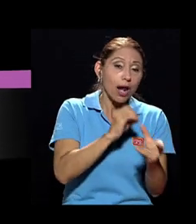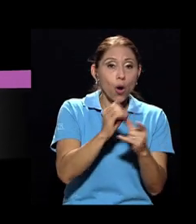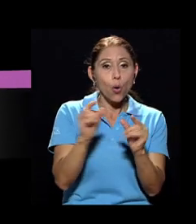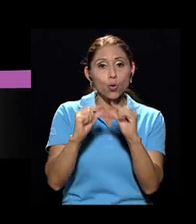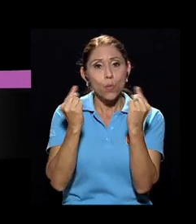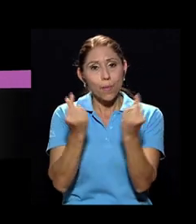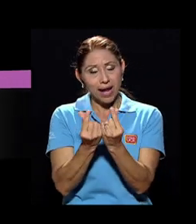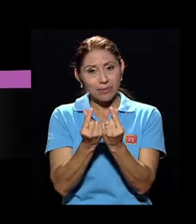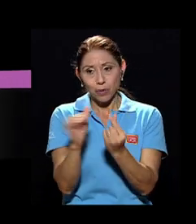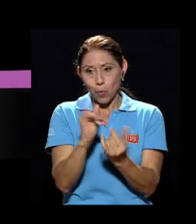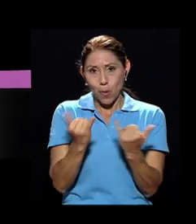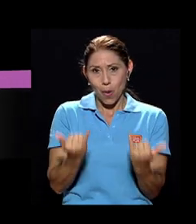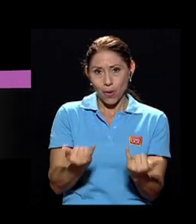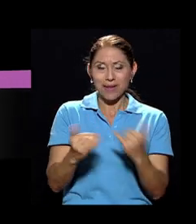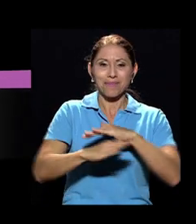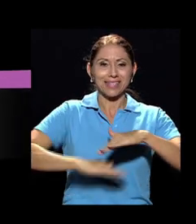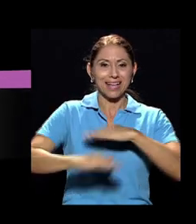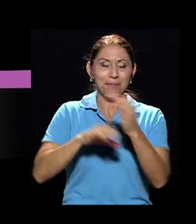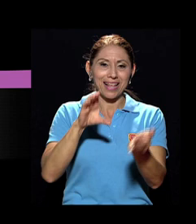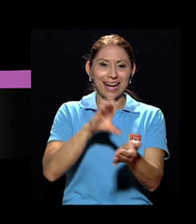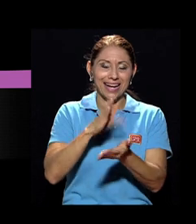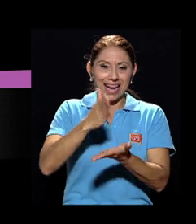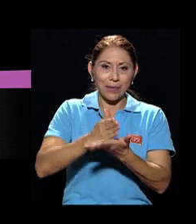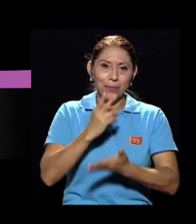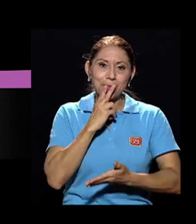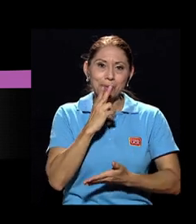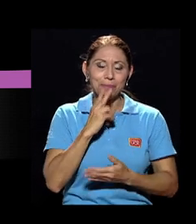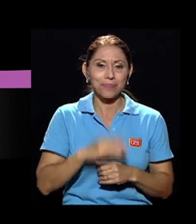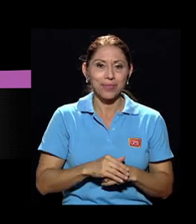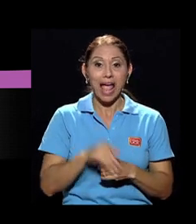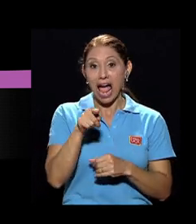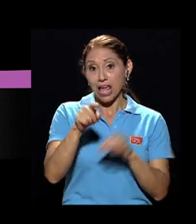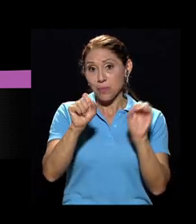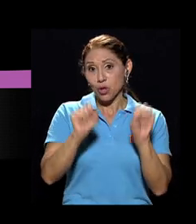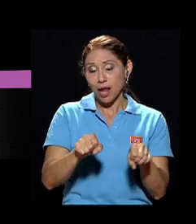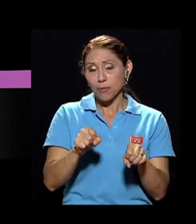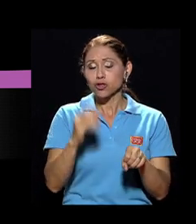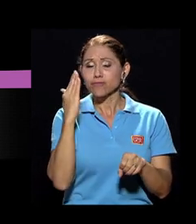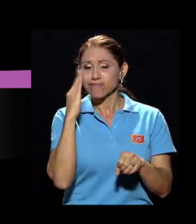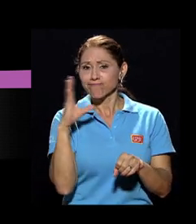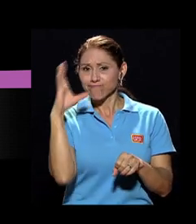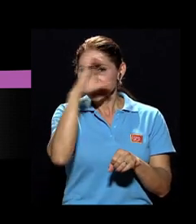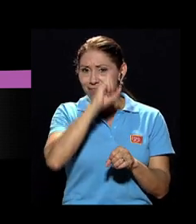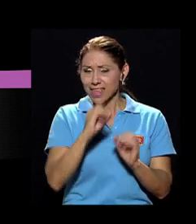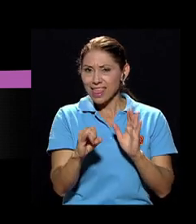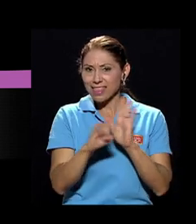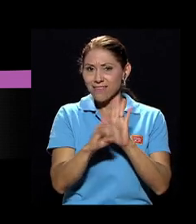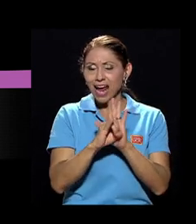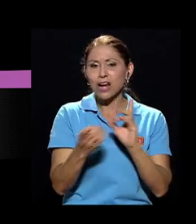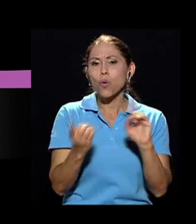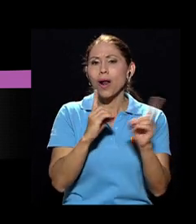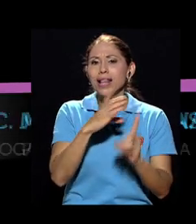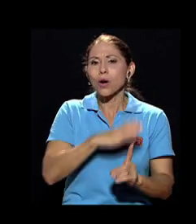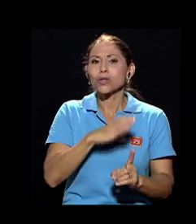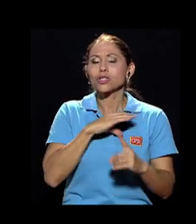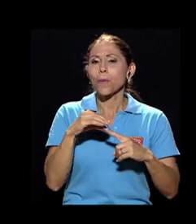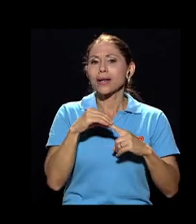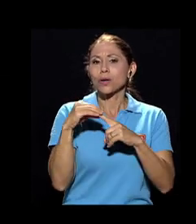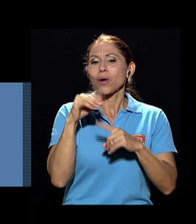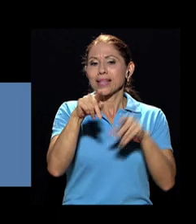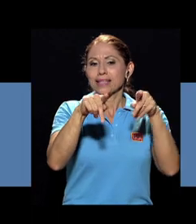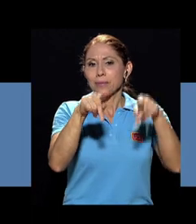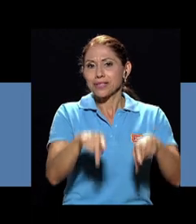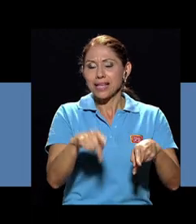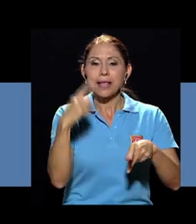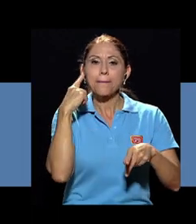modalidad grupal, que sería básicamente la clínica de cesación de tabaco. Ahí podríamos identificar precisamente cuál es la condición particular de ese